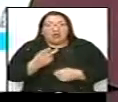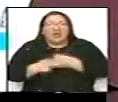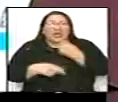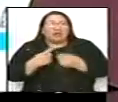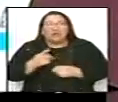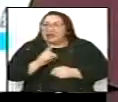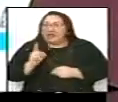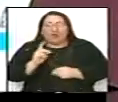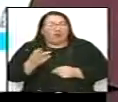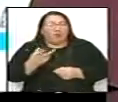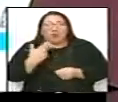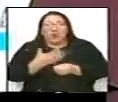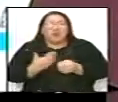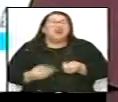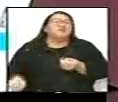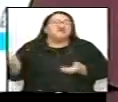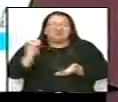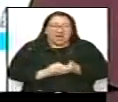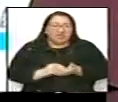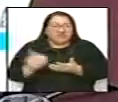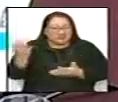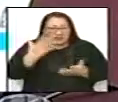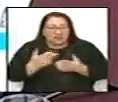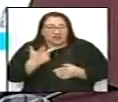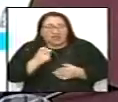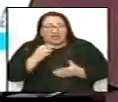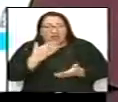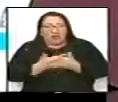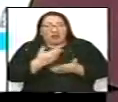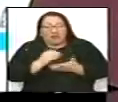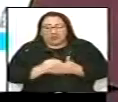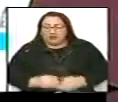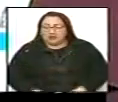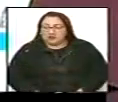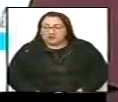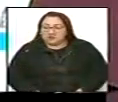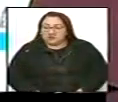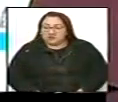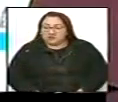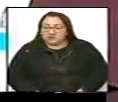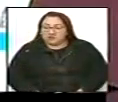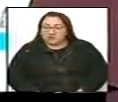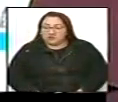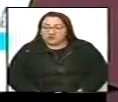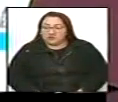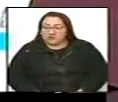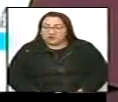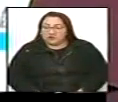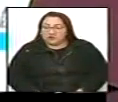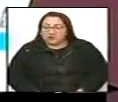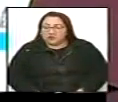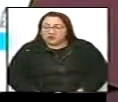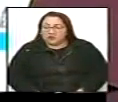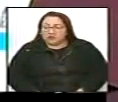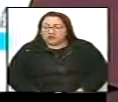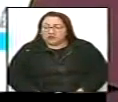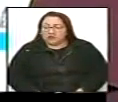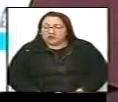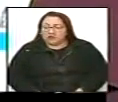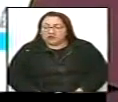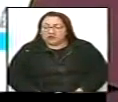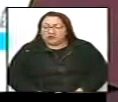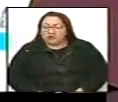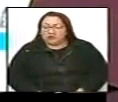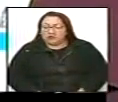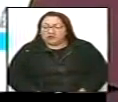repitiendo las pruebas. Pruebas adicionales, estamos hablando, porque la denuncia 301, cuando se planteó, no estaba la